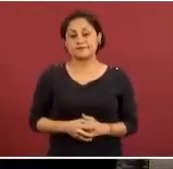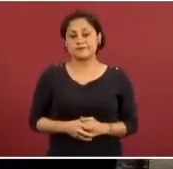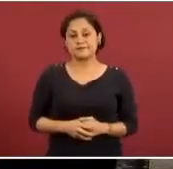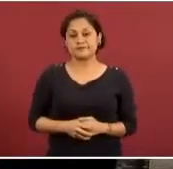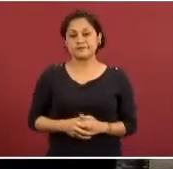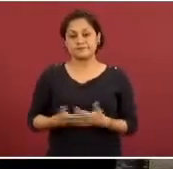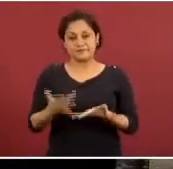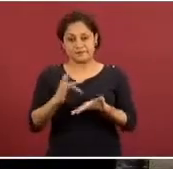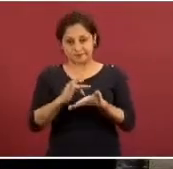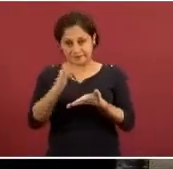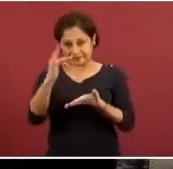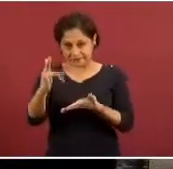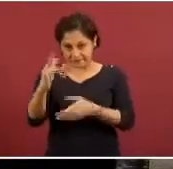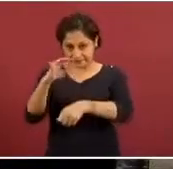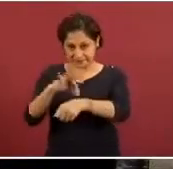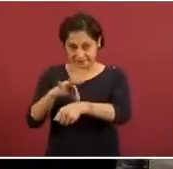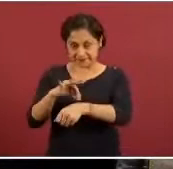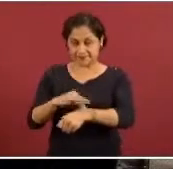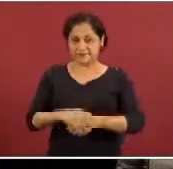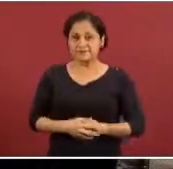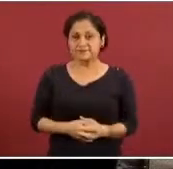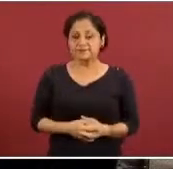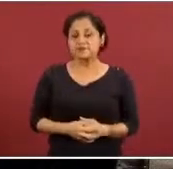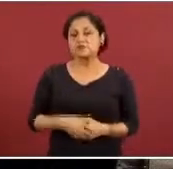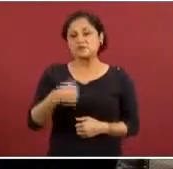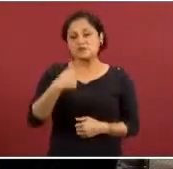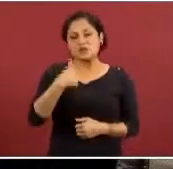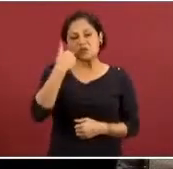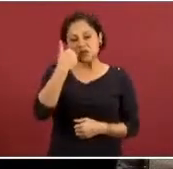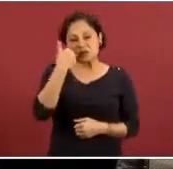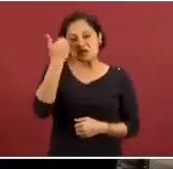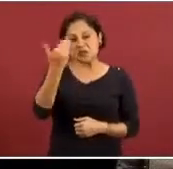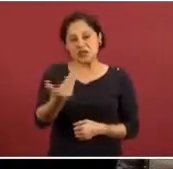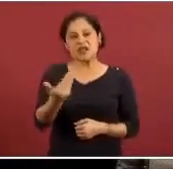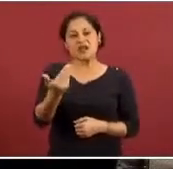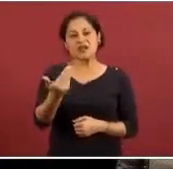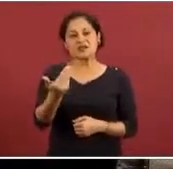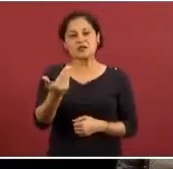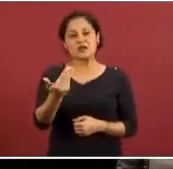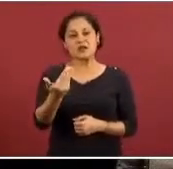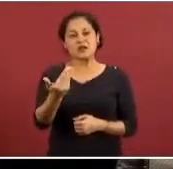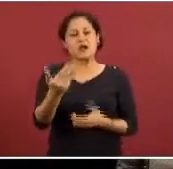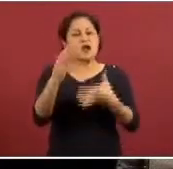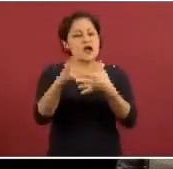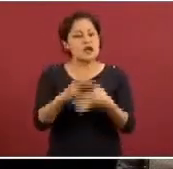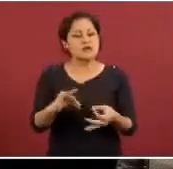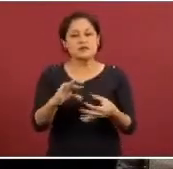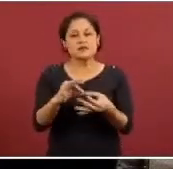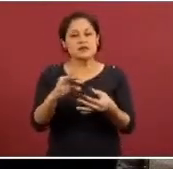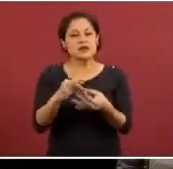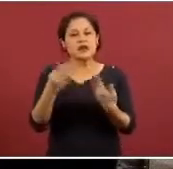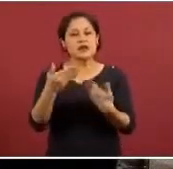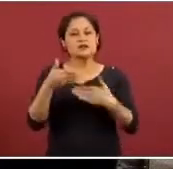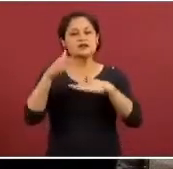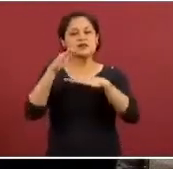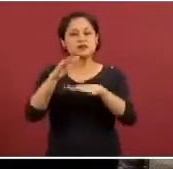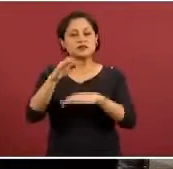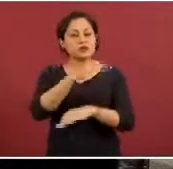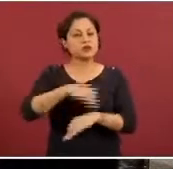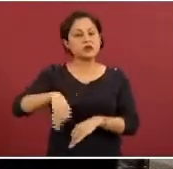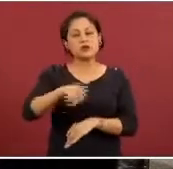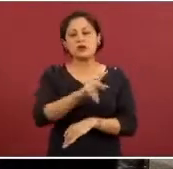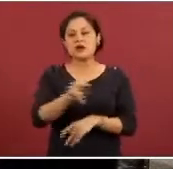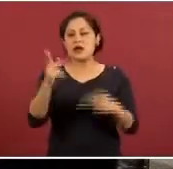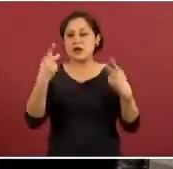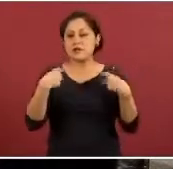Muchas gracias, doctor López-Gatell. Yo quiero dirigirme a una población de mexicanos y mexicanas que les pedimos que no